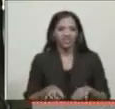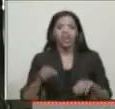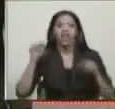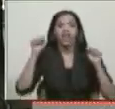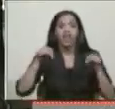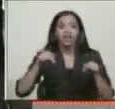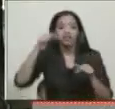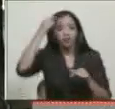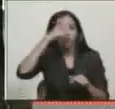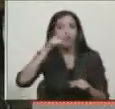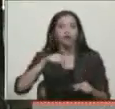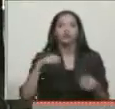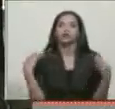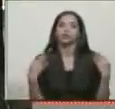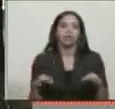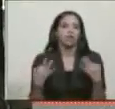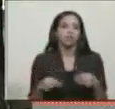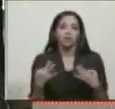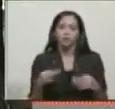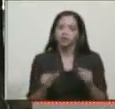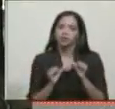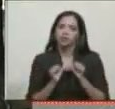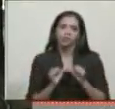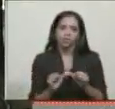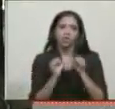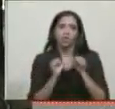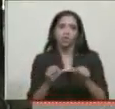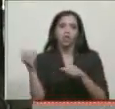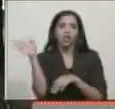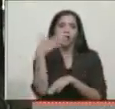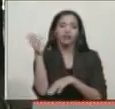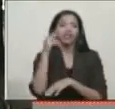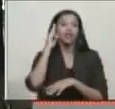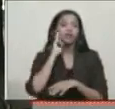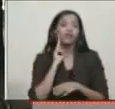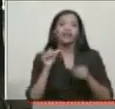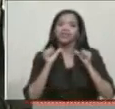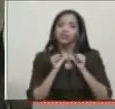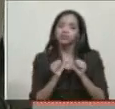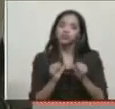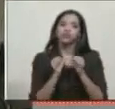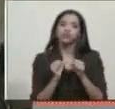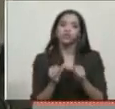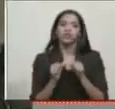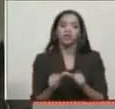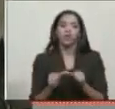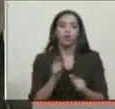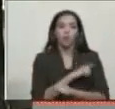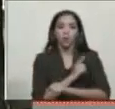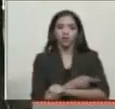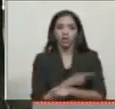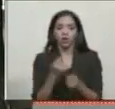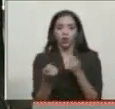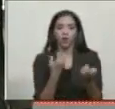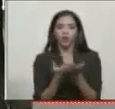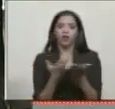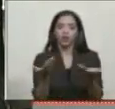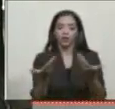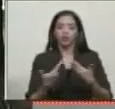pueblo simplemente sigue reivindicando las banderas de Bolívar y sigue reivindicando el modelo económico que nos dejó Hugo Chávez.